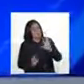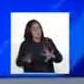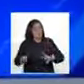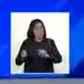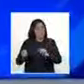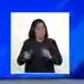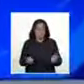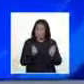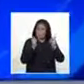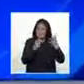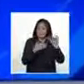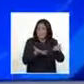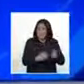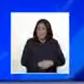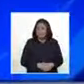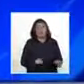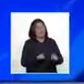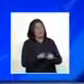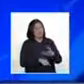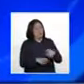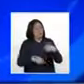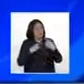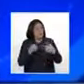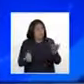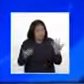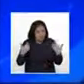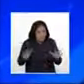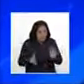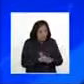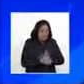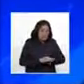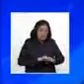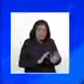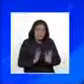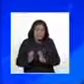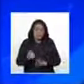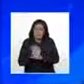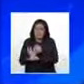Para la celebración. Ahí está. Y además, les comentamos que ya se están ultimando todos los detalles de la seguridad para este super partido.